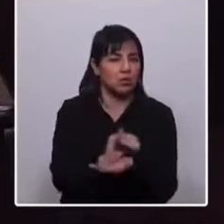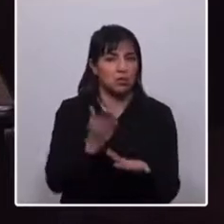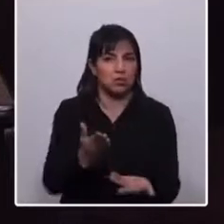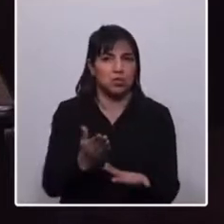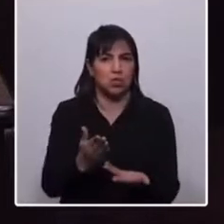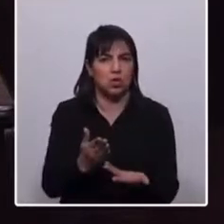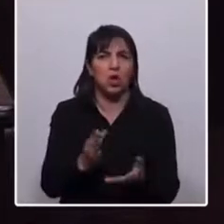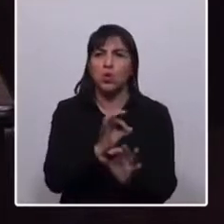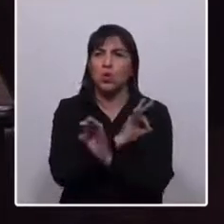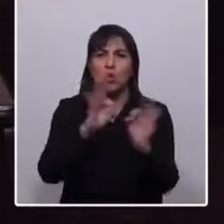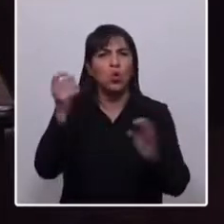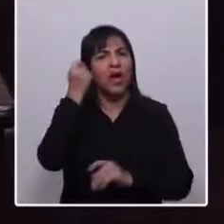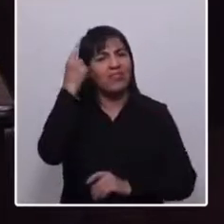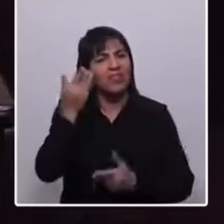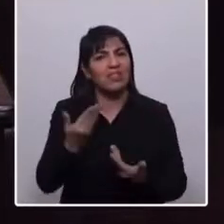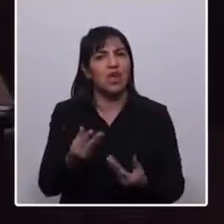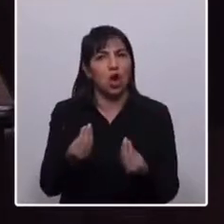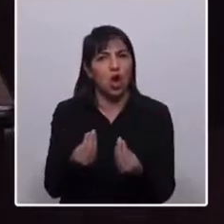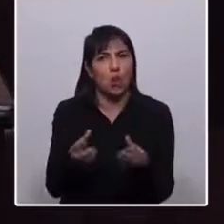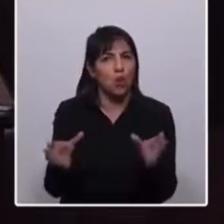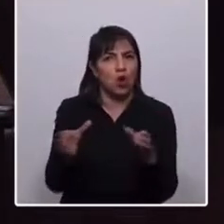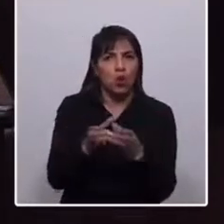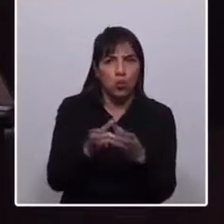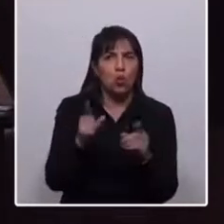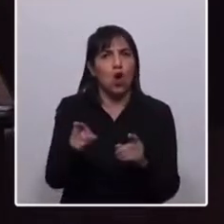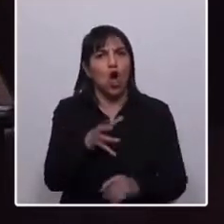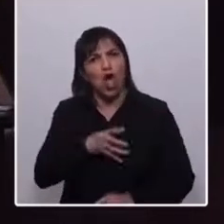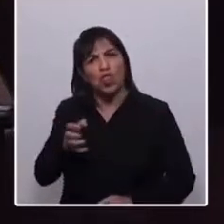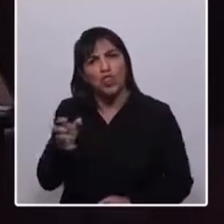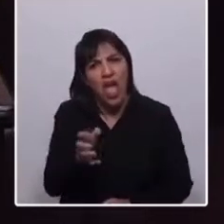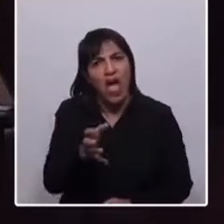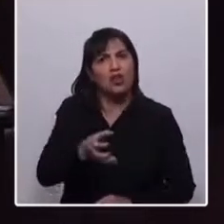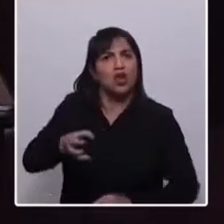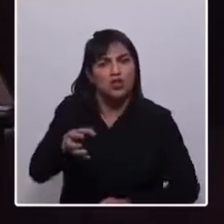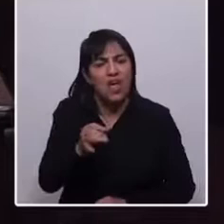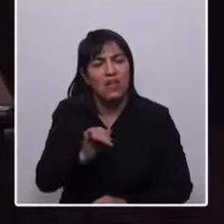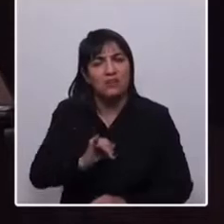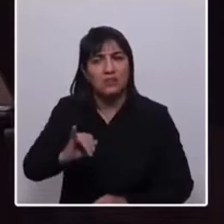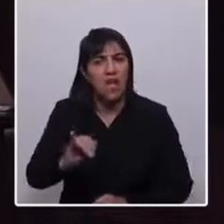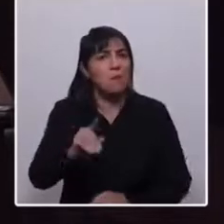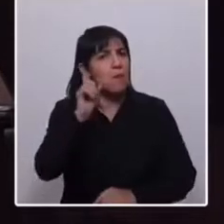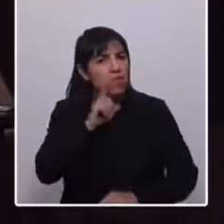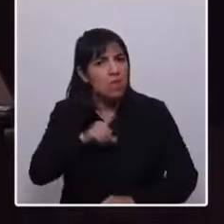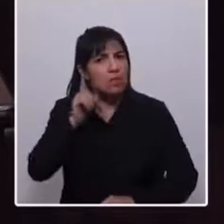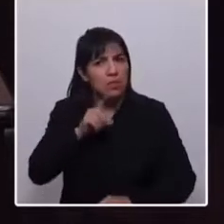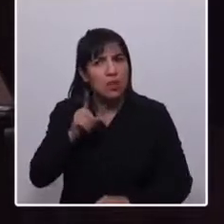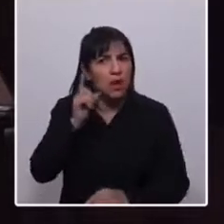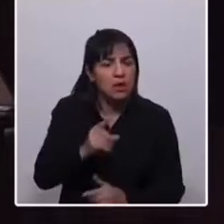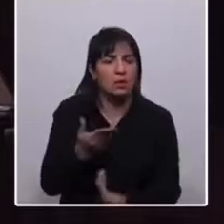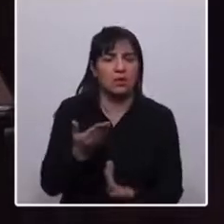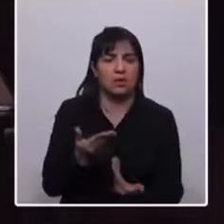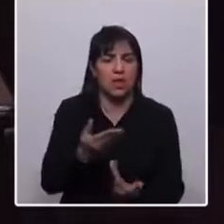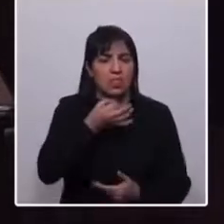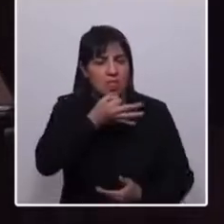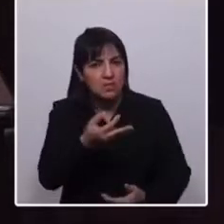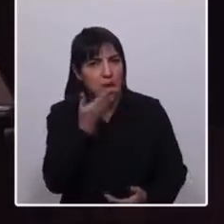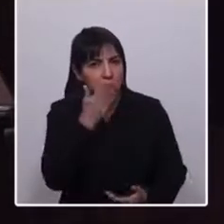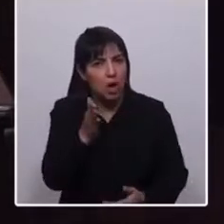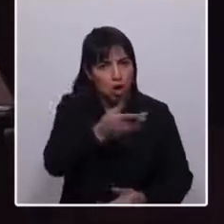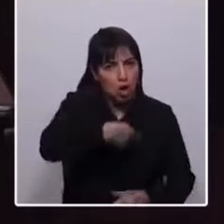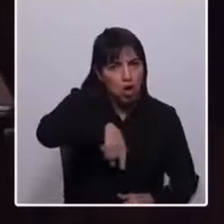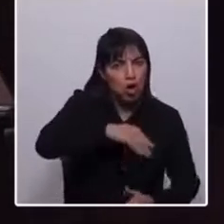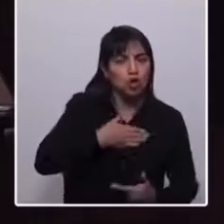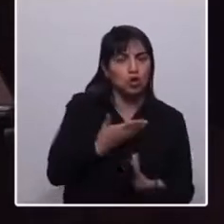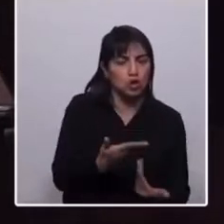voy a entender y es cómo un sector no se cansó de odiar. No se cansó de mentir, no se cansó de decirnos lo que era mejor para nosotros y nosotras, lo